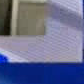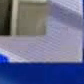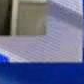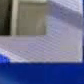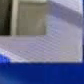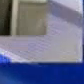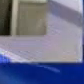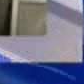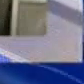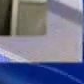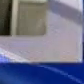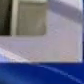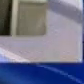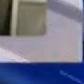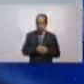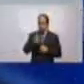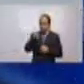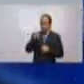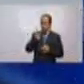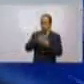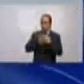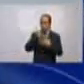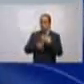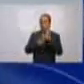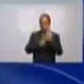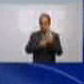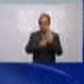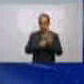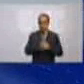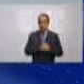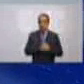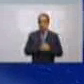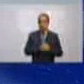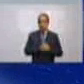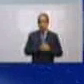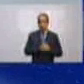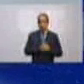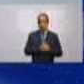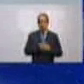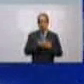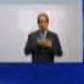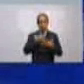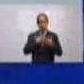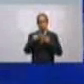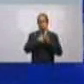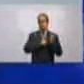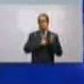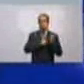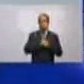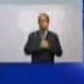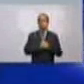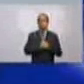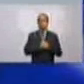acuerdo genera los elementos para que ahora los partidos políticos comiencen a postular